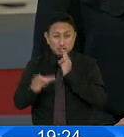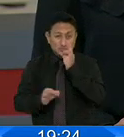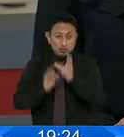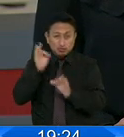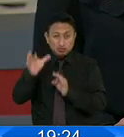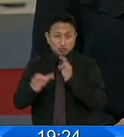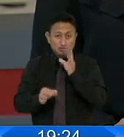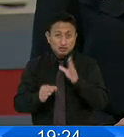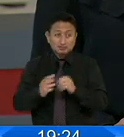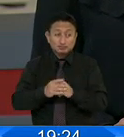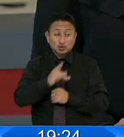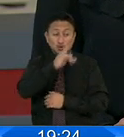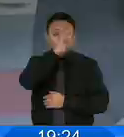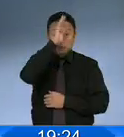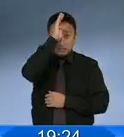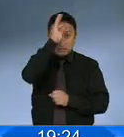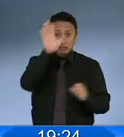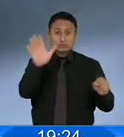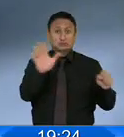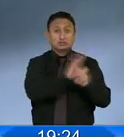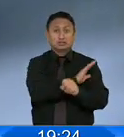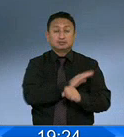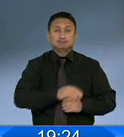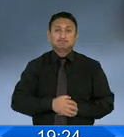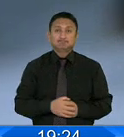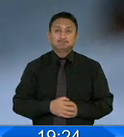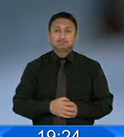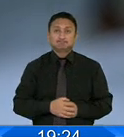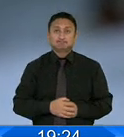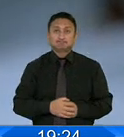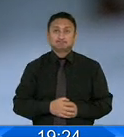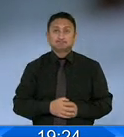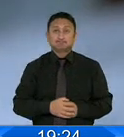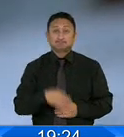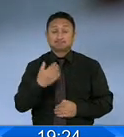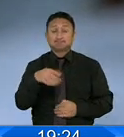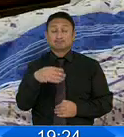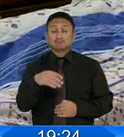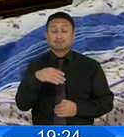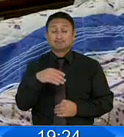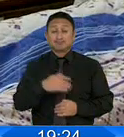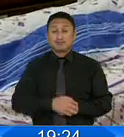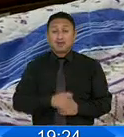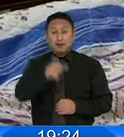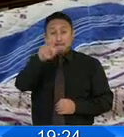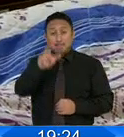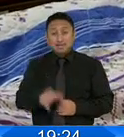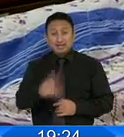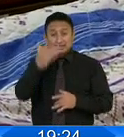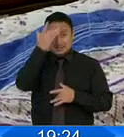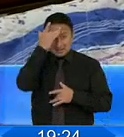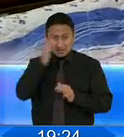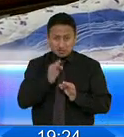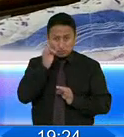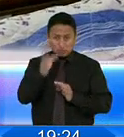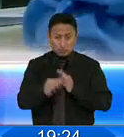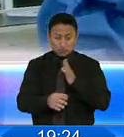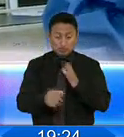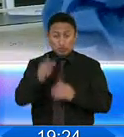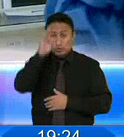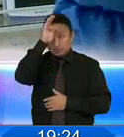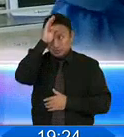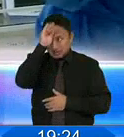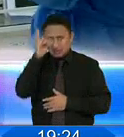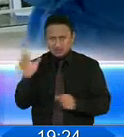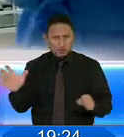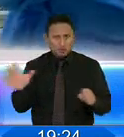los hospitales. El aumento de pacientes graves por COVID-19 con un sistema hospitalario trabajando al límite de su